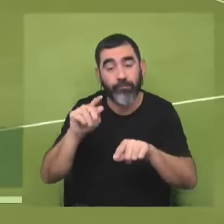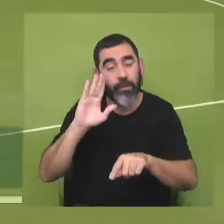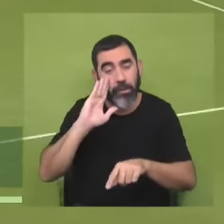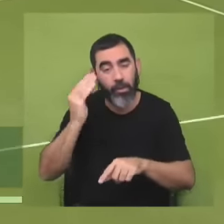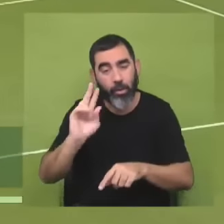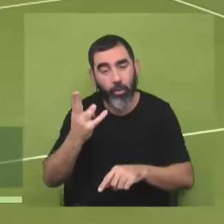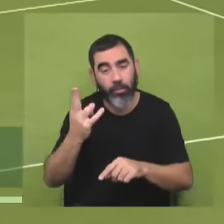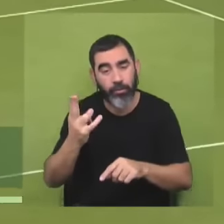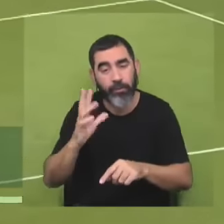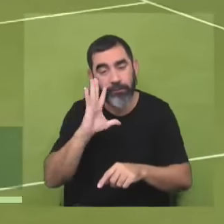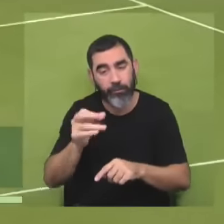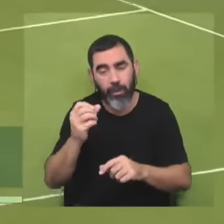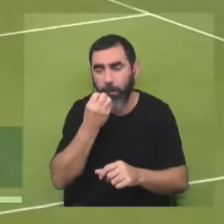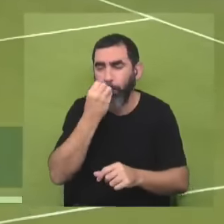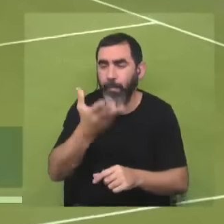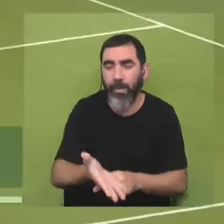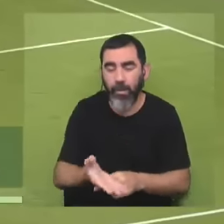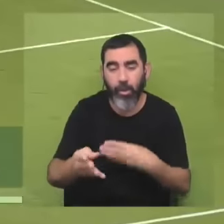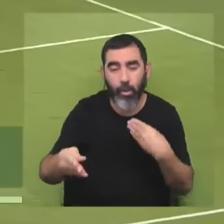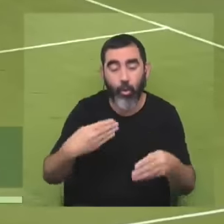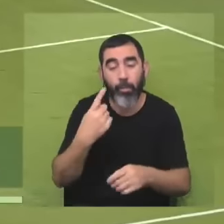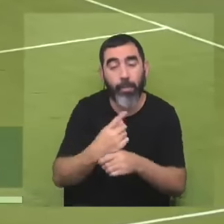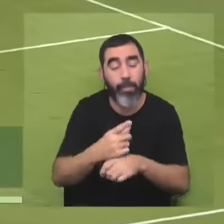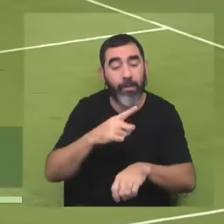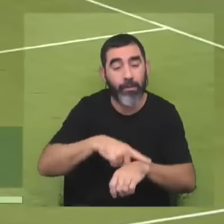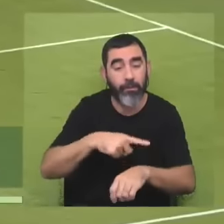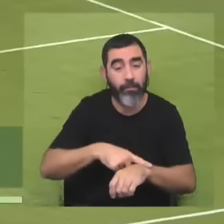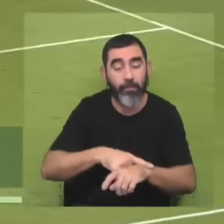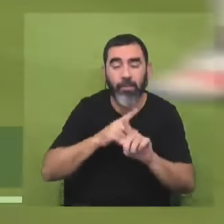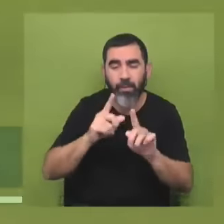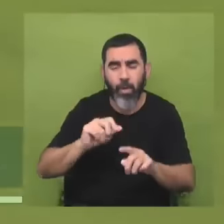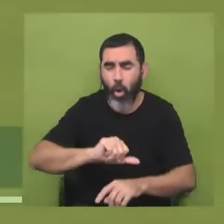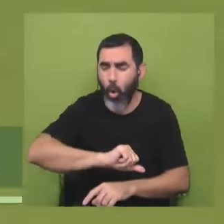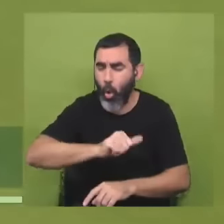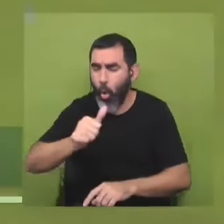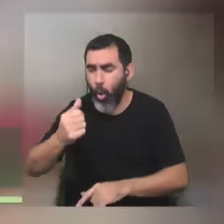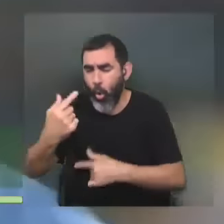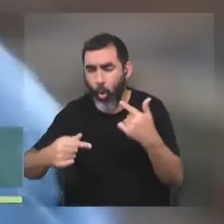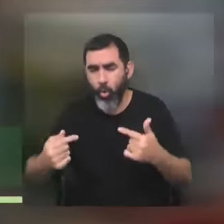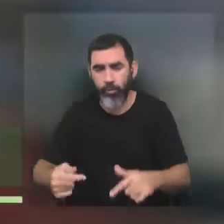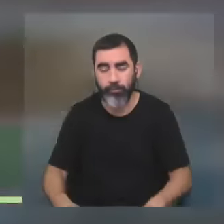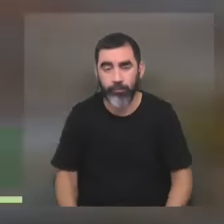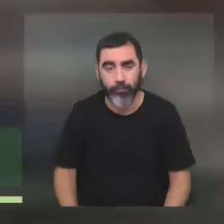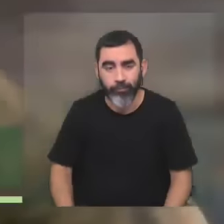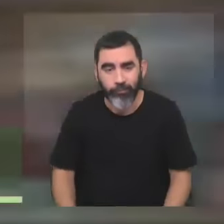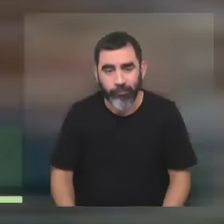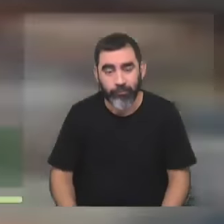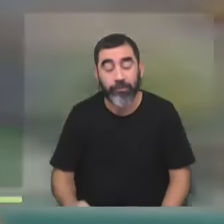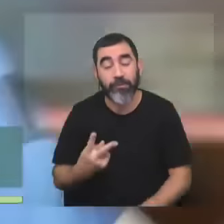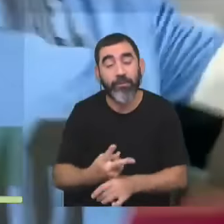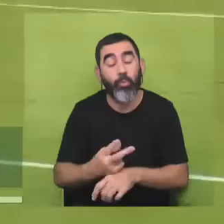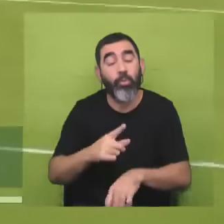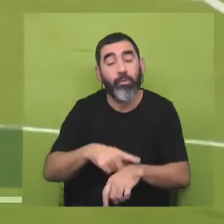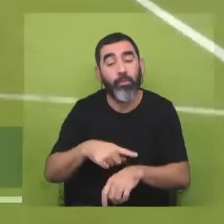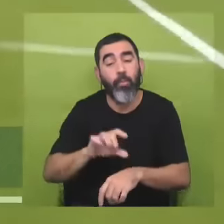que Uruguay evidenció superioridad respecto al rival en el primer tiempo y debería haber obtenido más goles de los que consiguió en el segundo tiempo